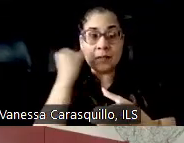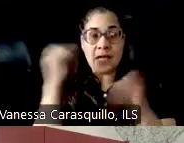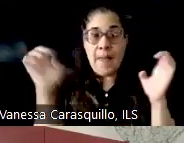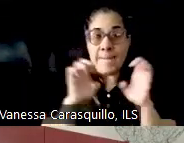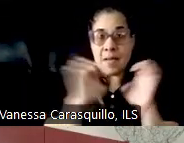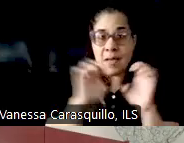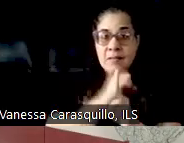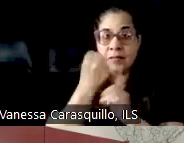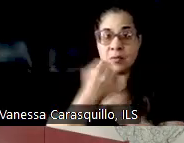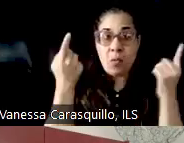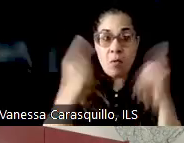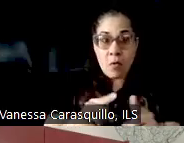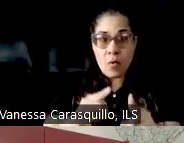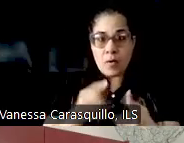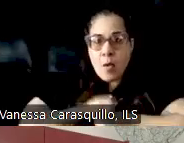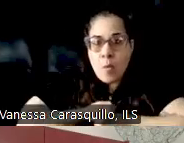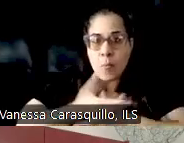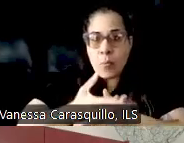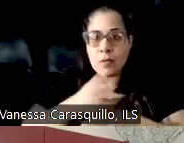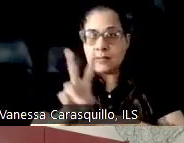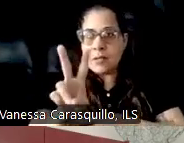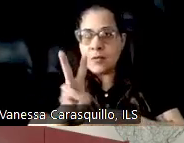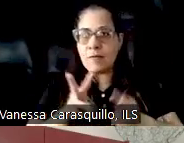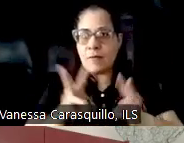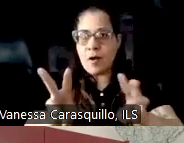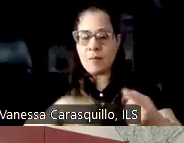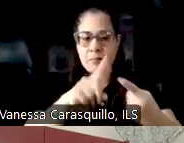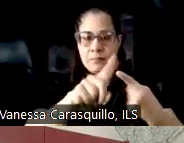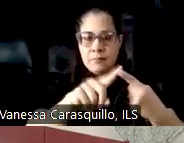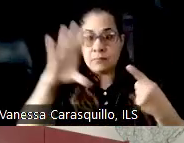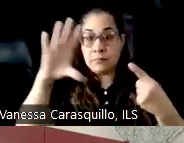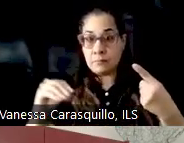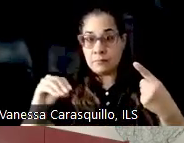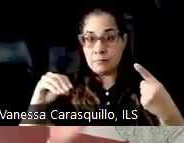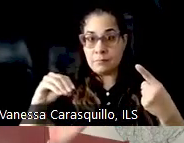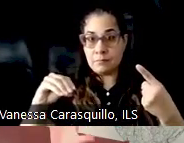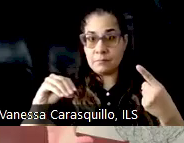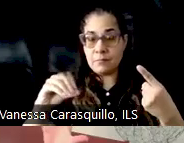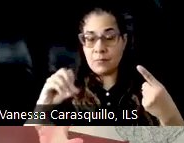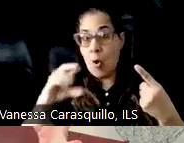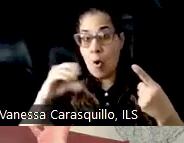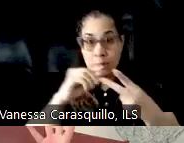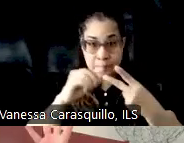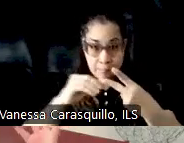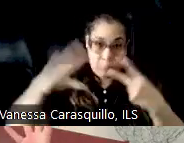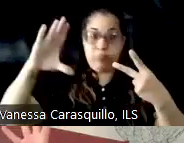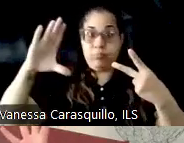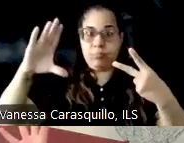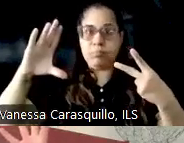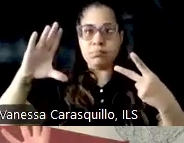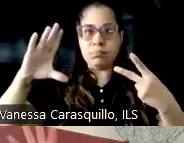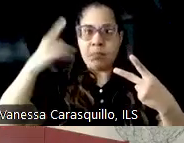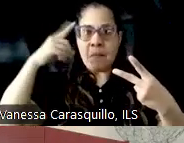va a reaccionar de dos formas: se apaga o se trepa para salir del